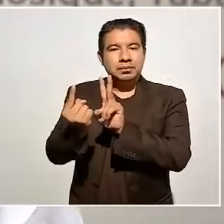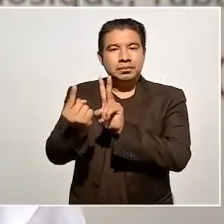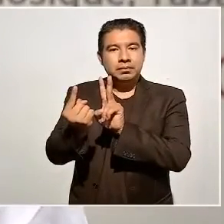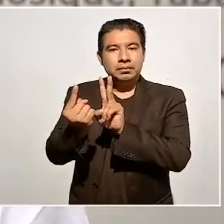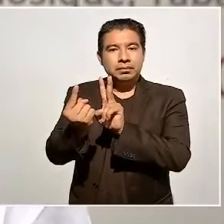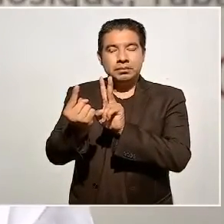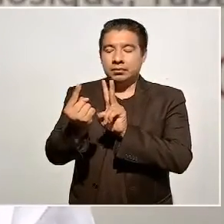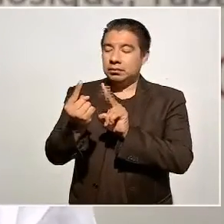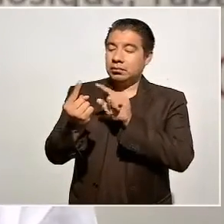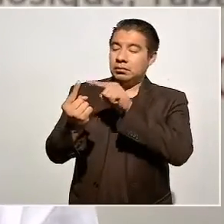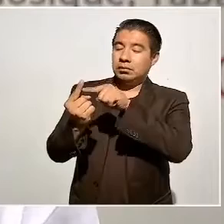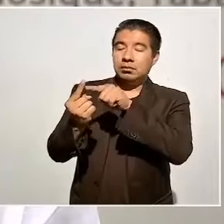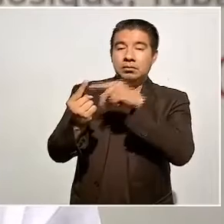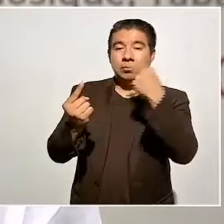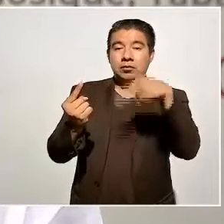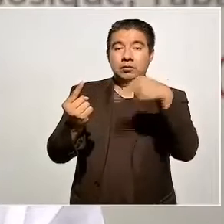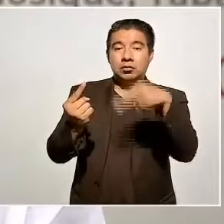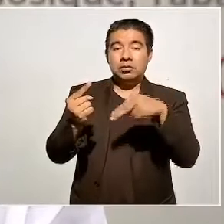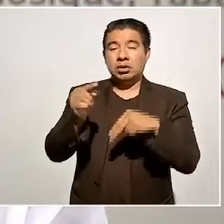Wilson,